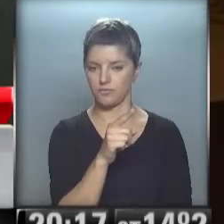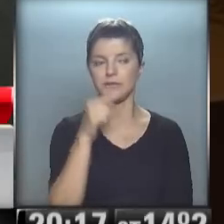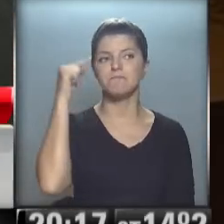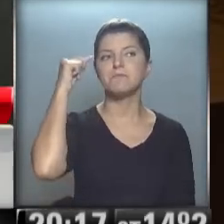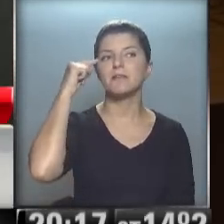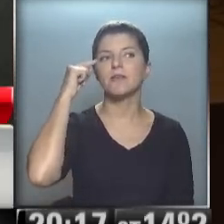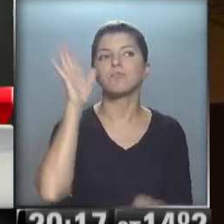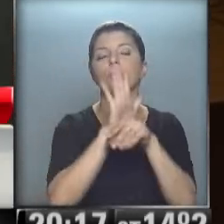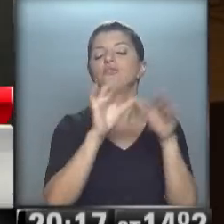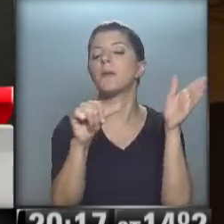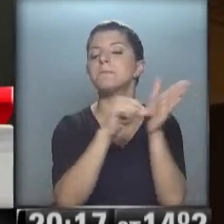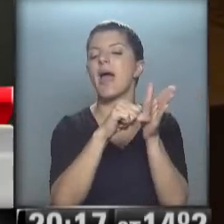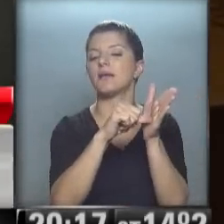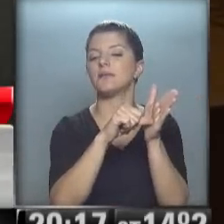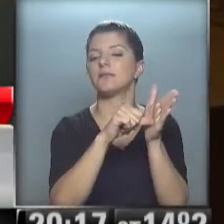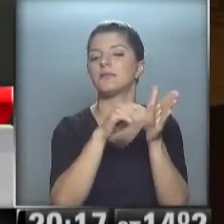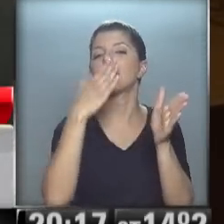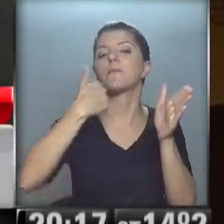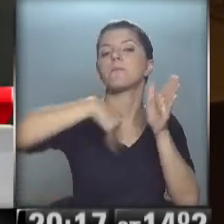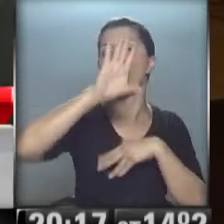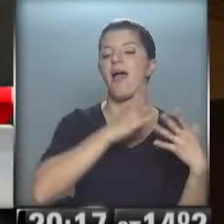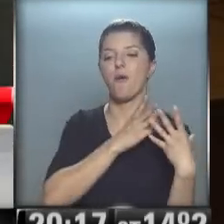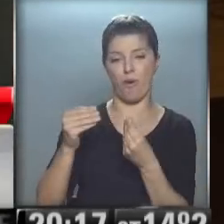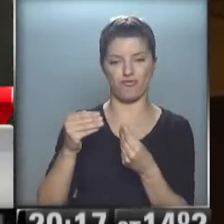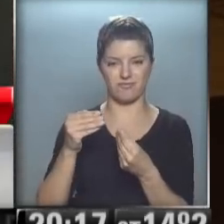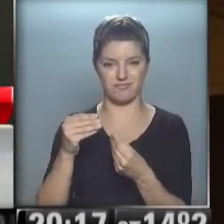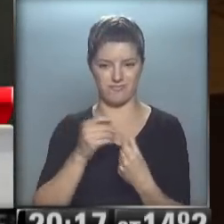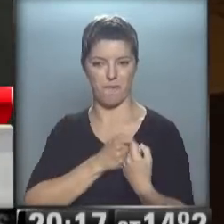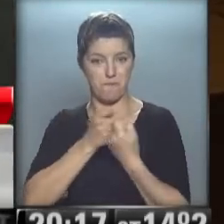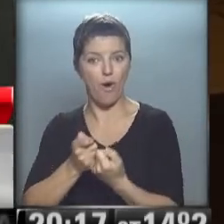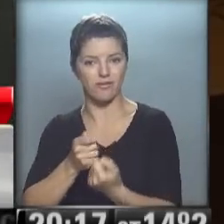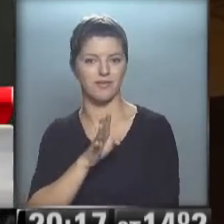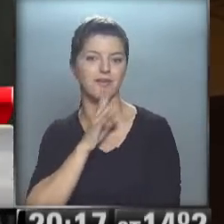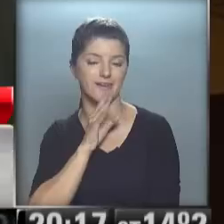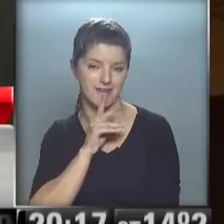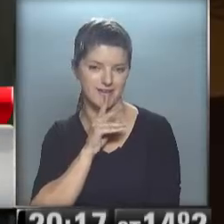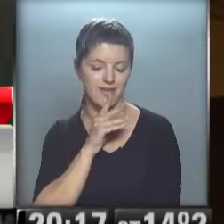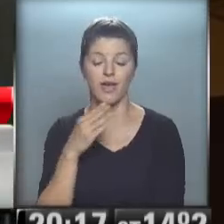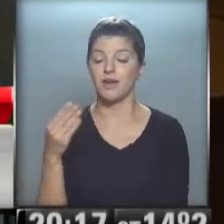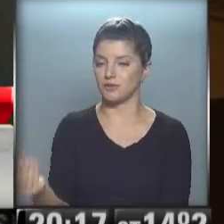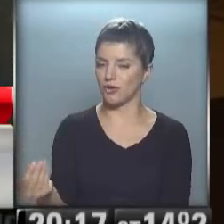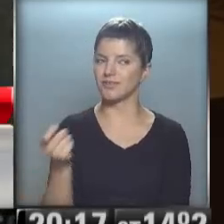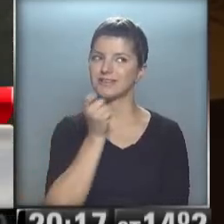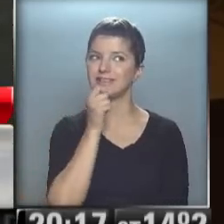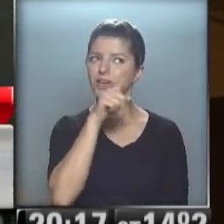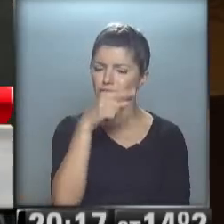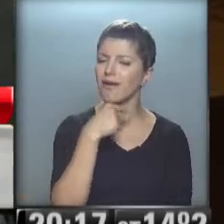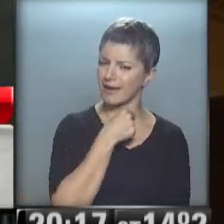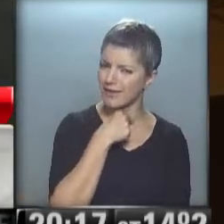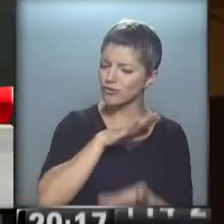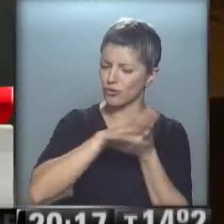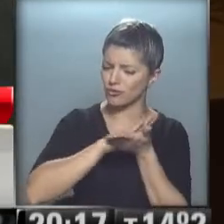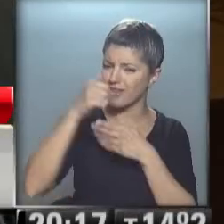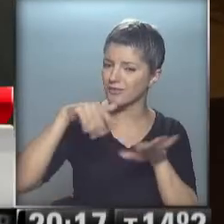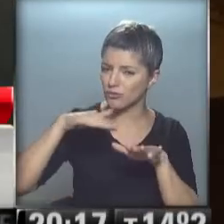como el país que más apoya a Israel. Si Estados Unidos hubiese querido resolver este conflicto,